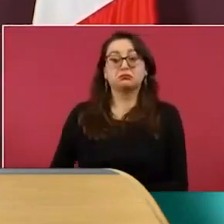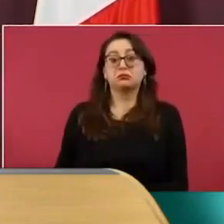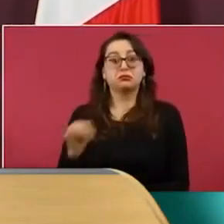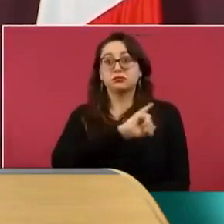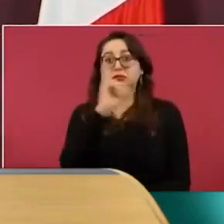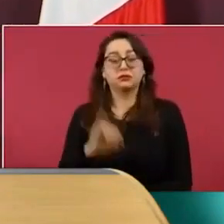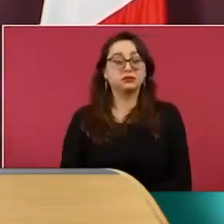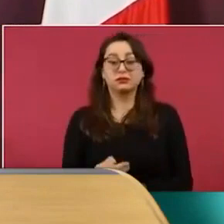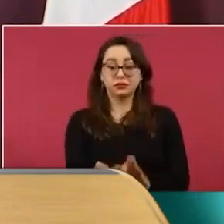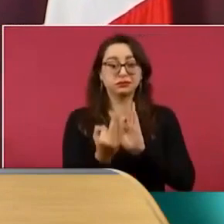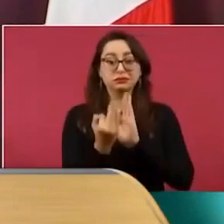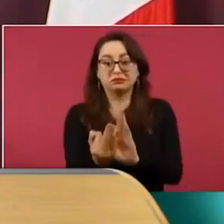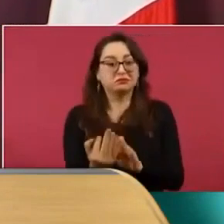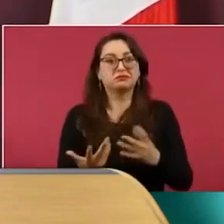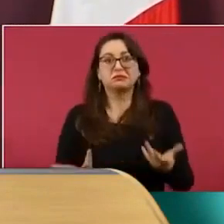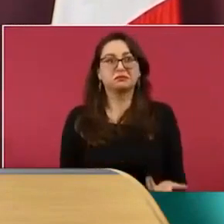Y de la prensa